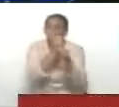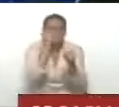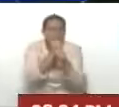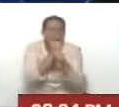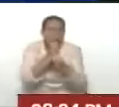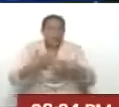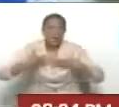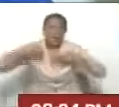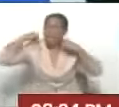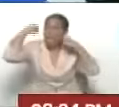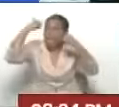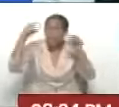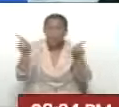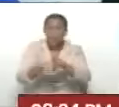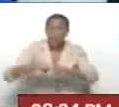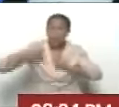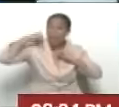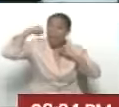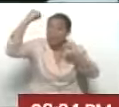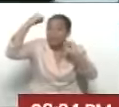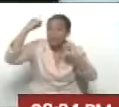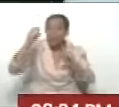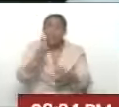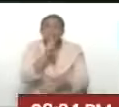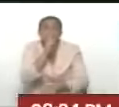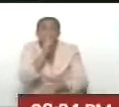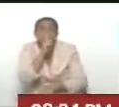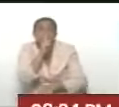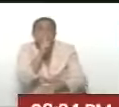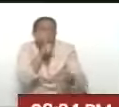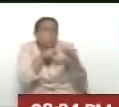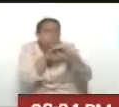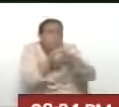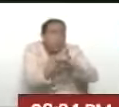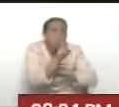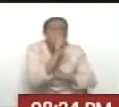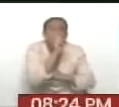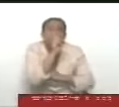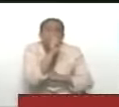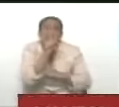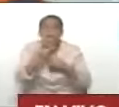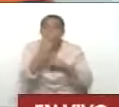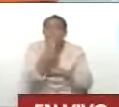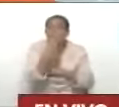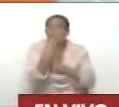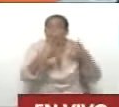los héroes y heroínas anónimos, que son los que salen a las 2,